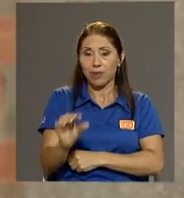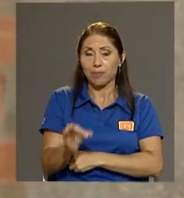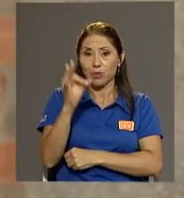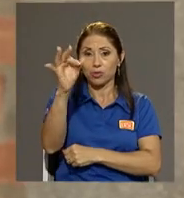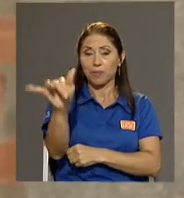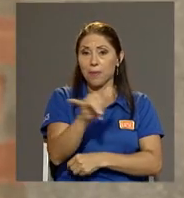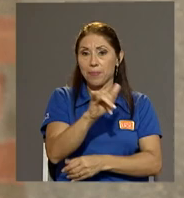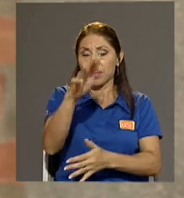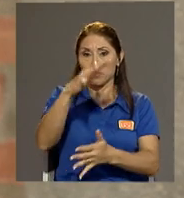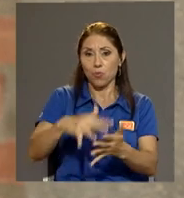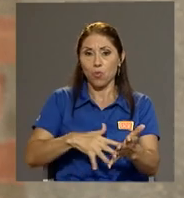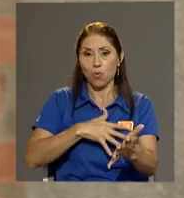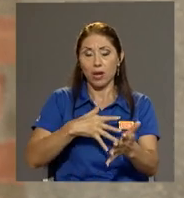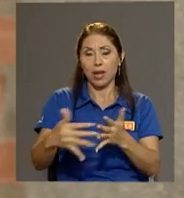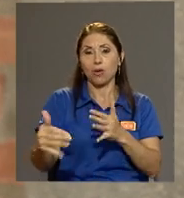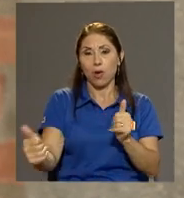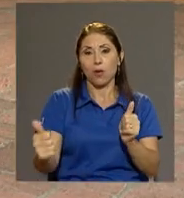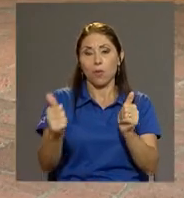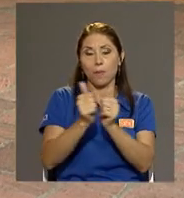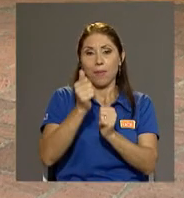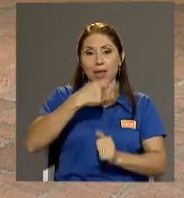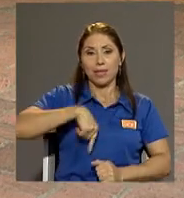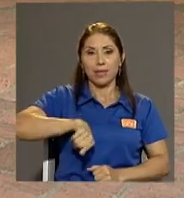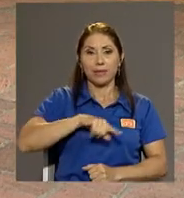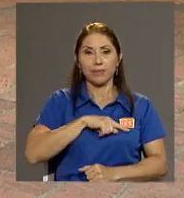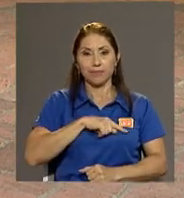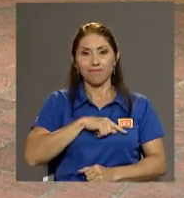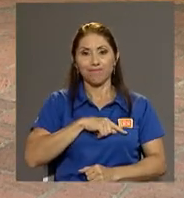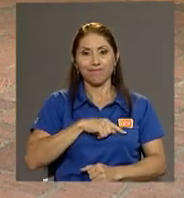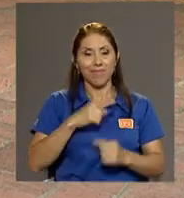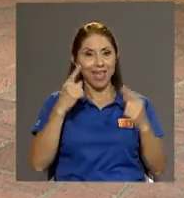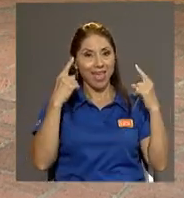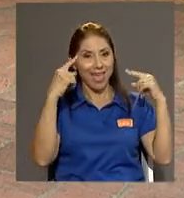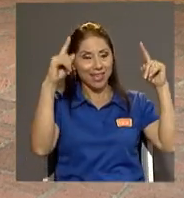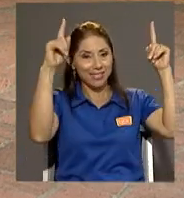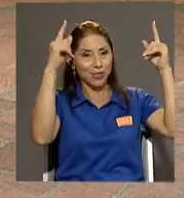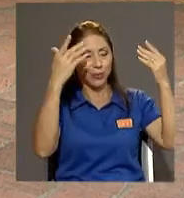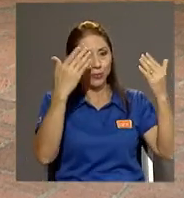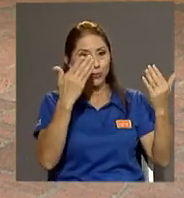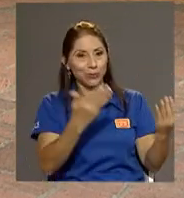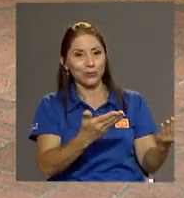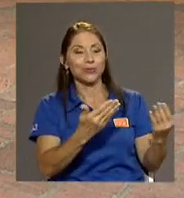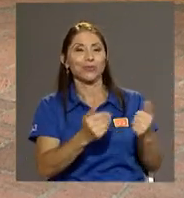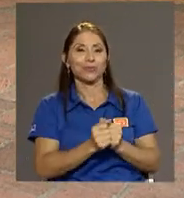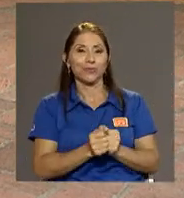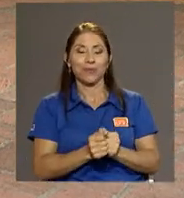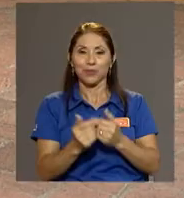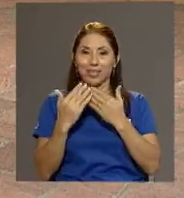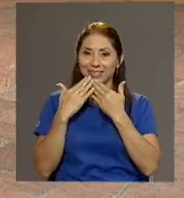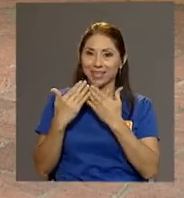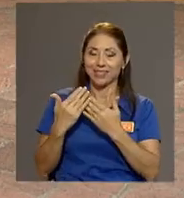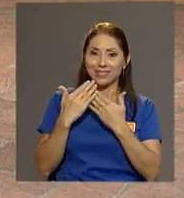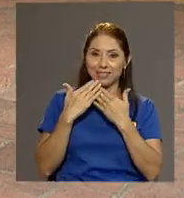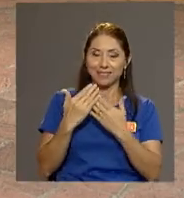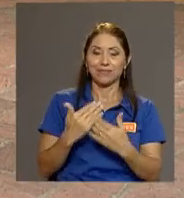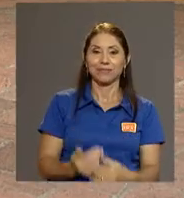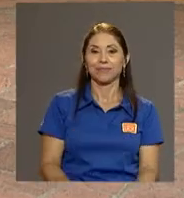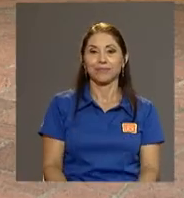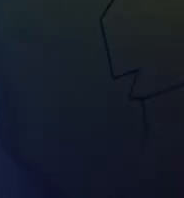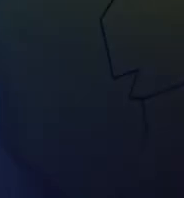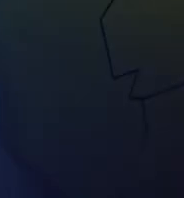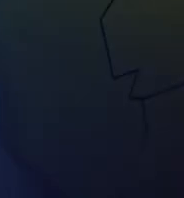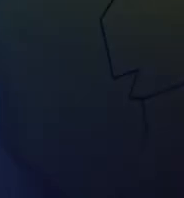los mismos tiempos y circunstancias, nos acompañen. Éxitos, por favor. Muchas gracias, muchas gracias.